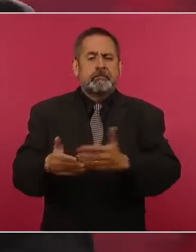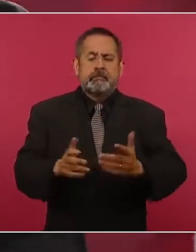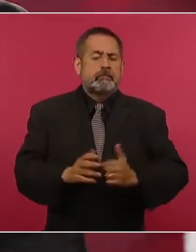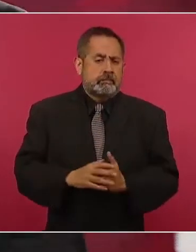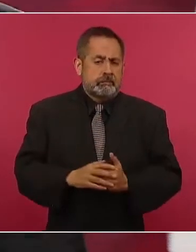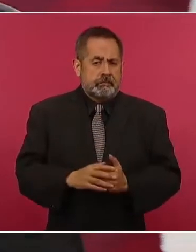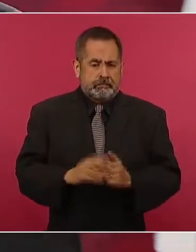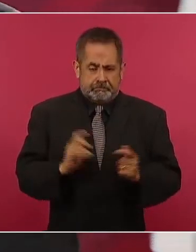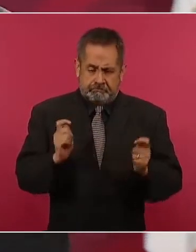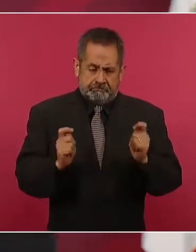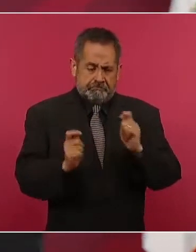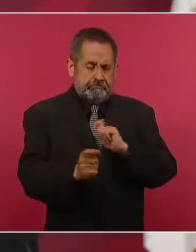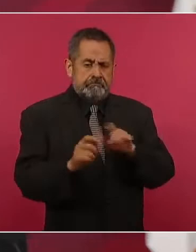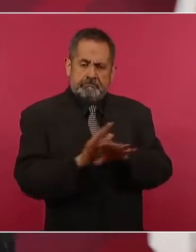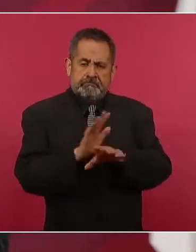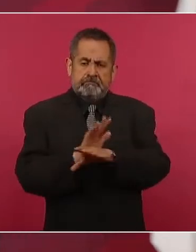de transición.